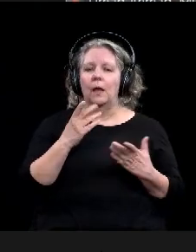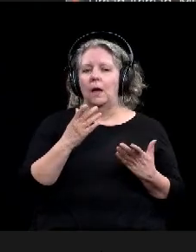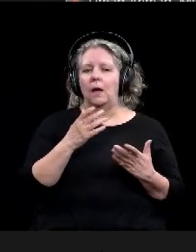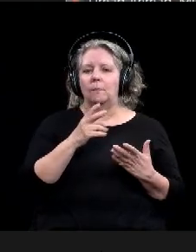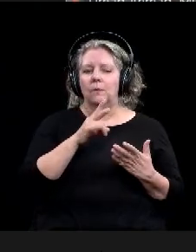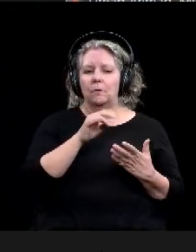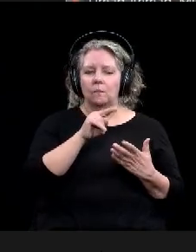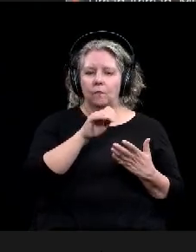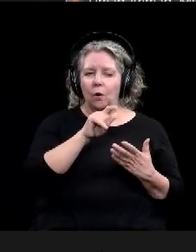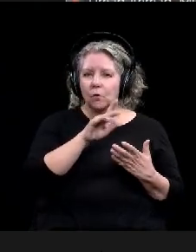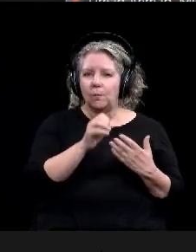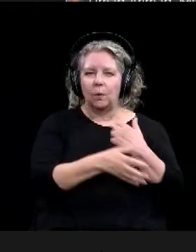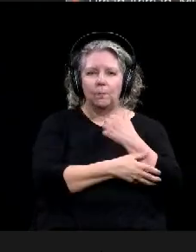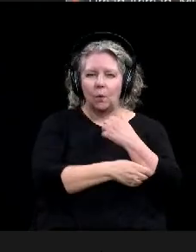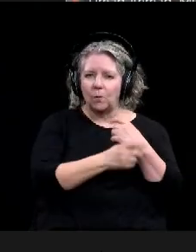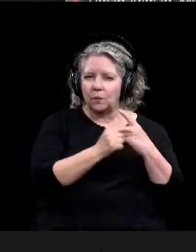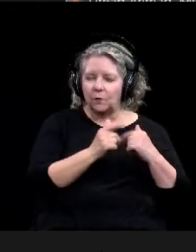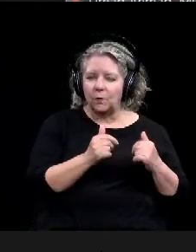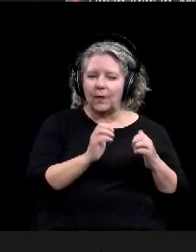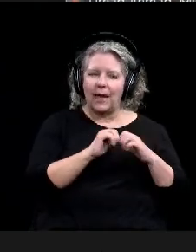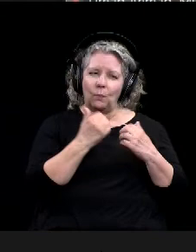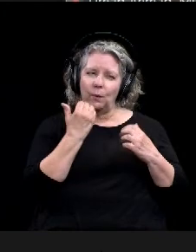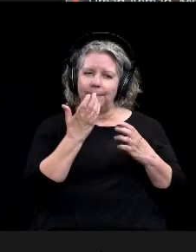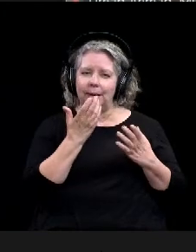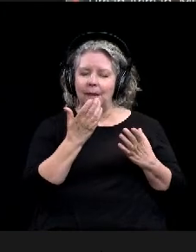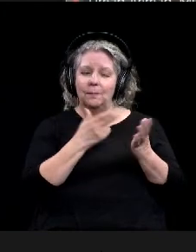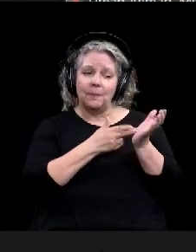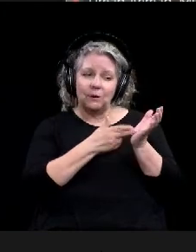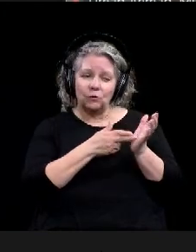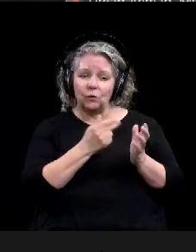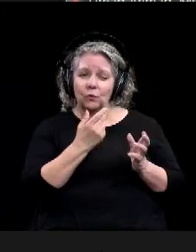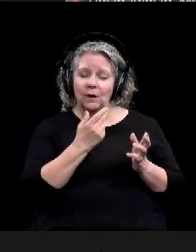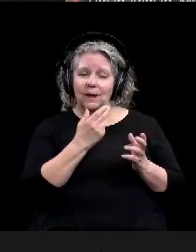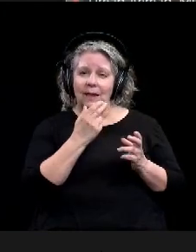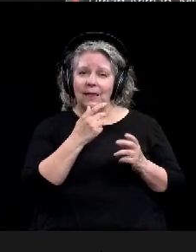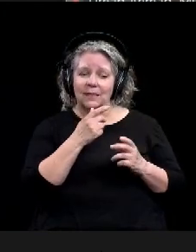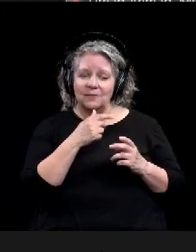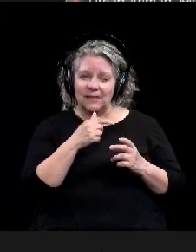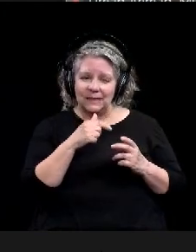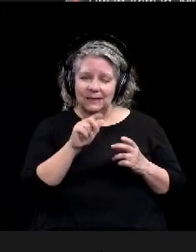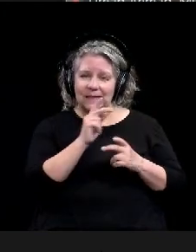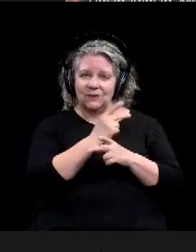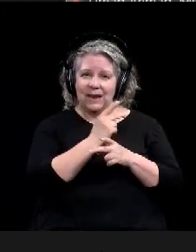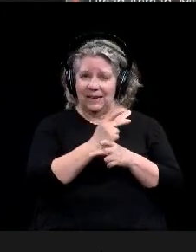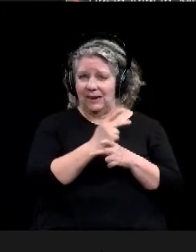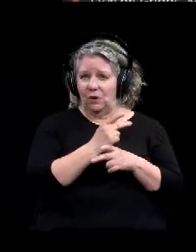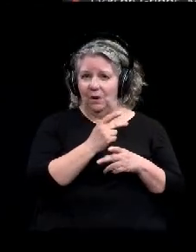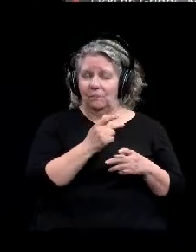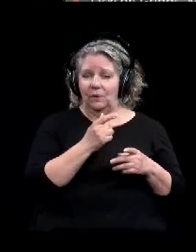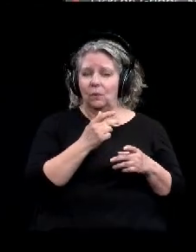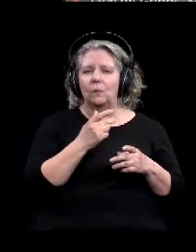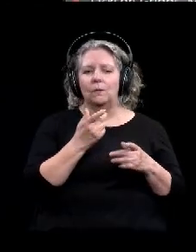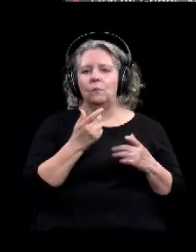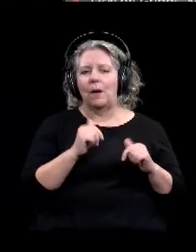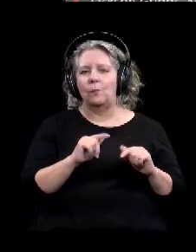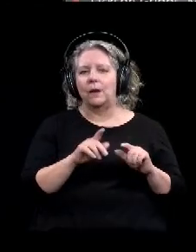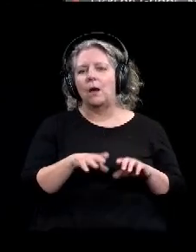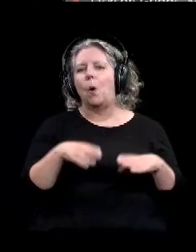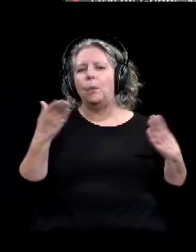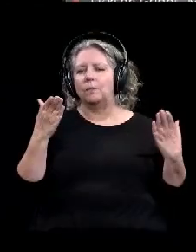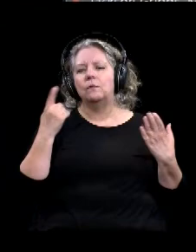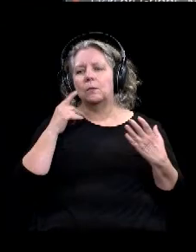y así abrimos las puertas para que las personas puedan estar vacunadas en nuestras comunidades que están